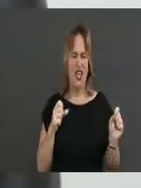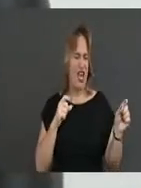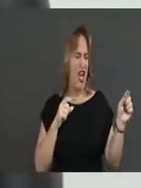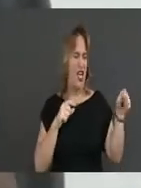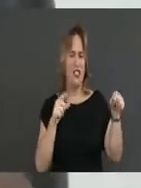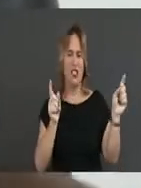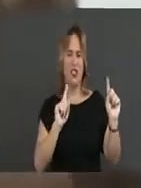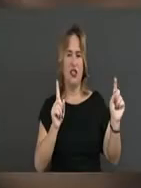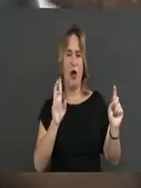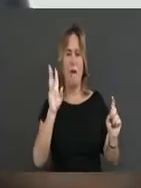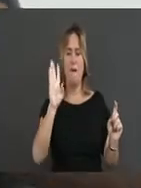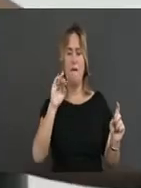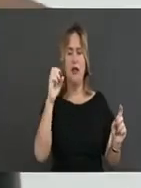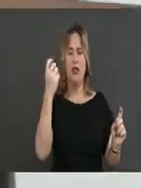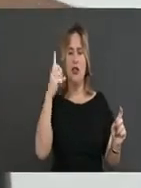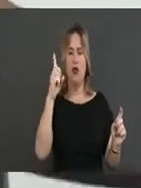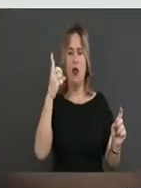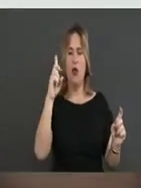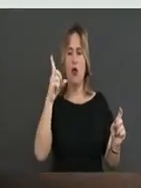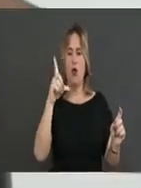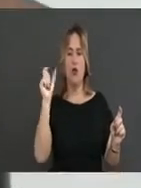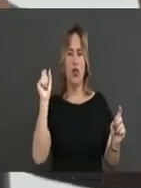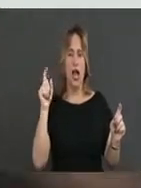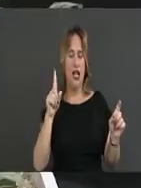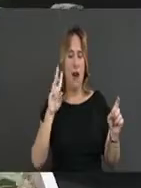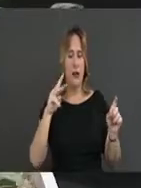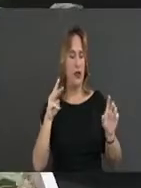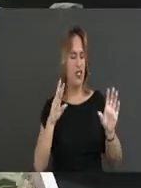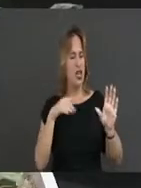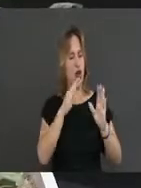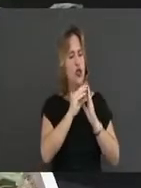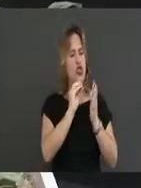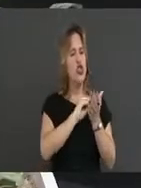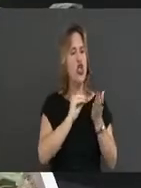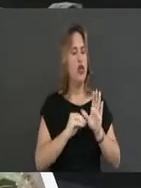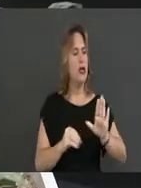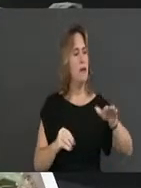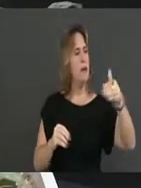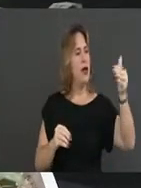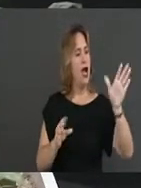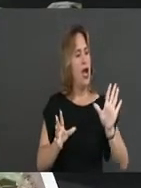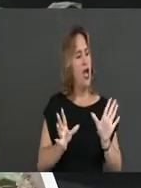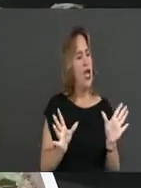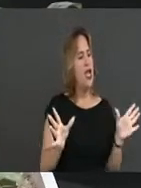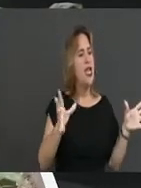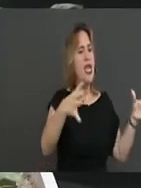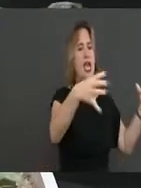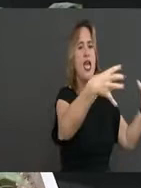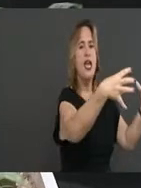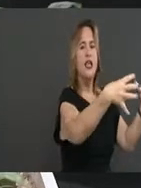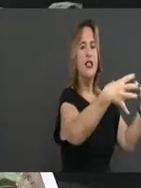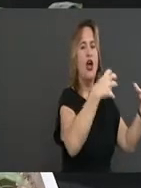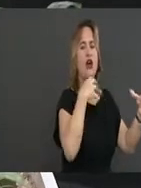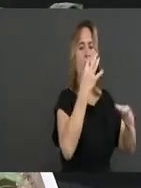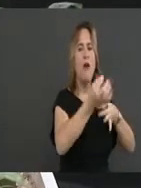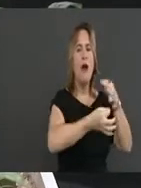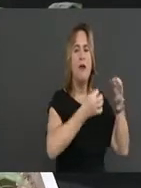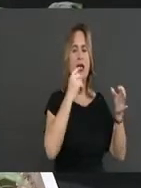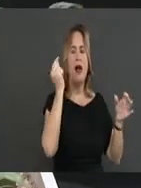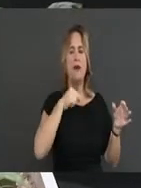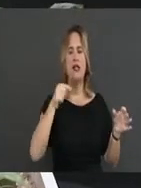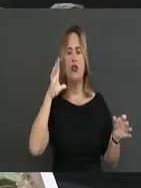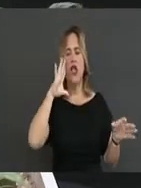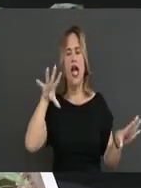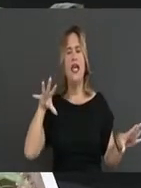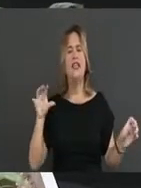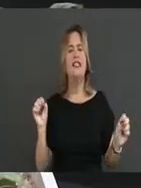están, el micro 3 izquierdo es la comunidad que está en el micro 3 y que abarca los edificios con detalle para que la población